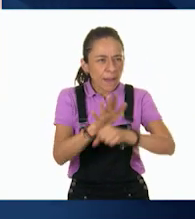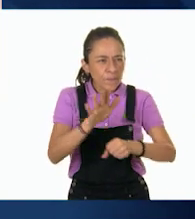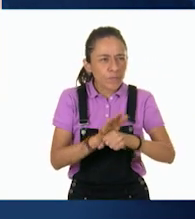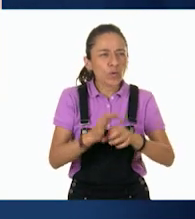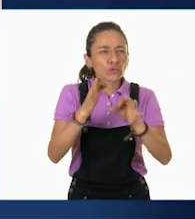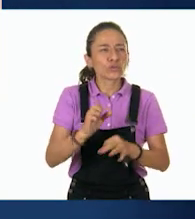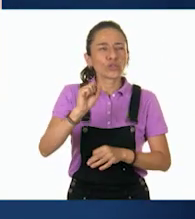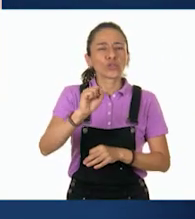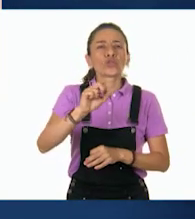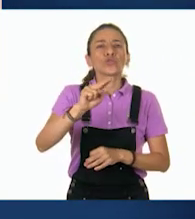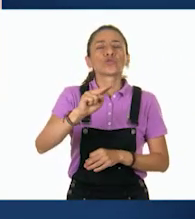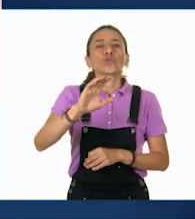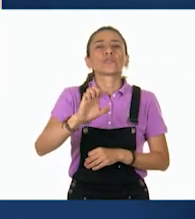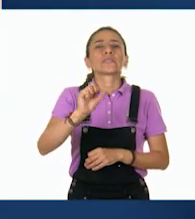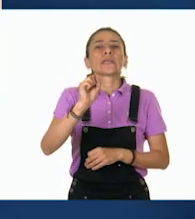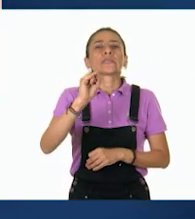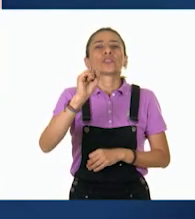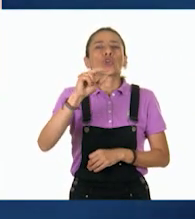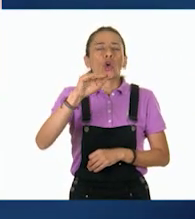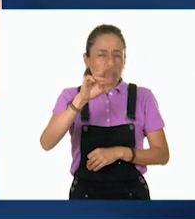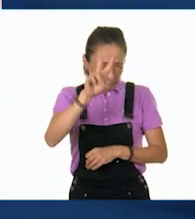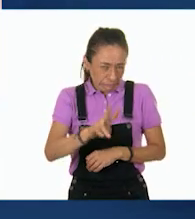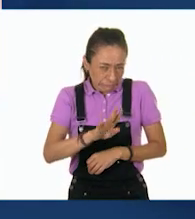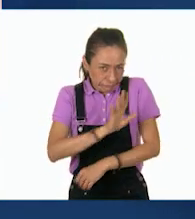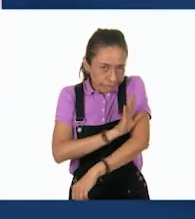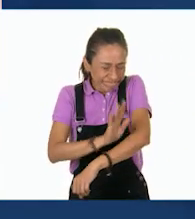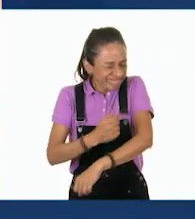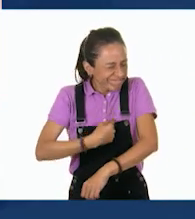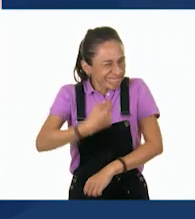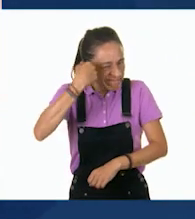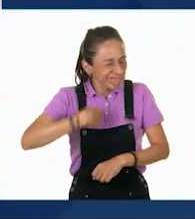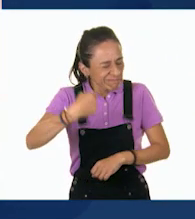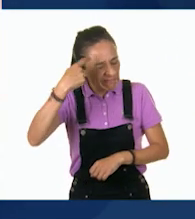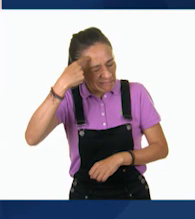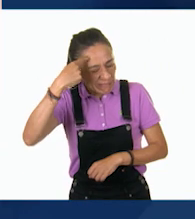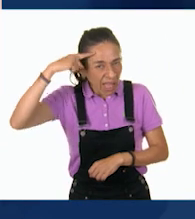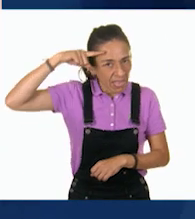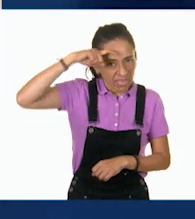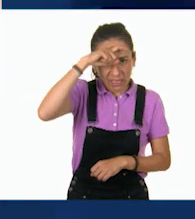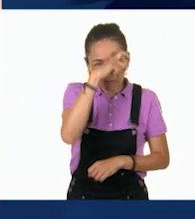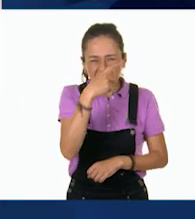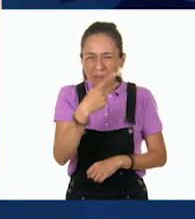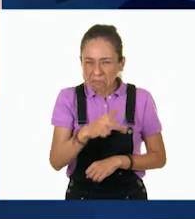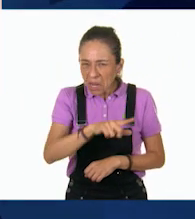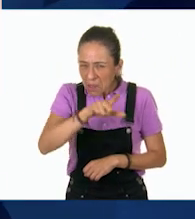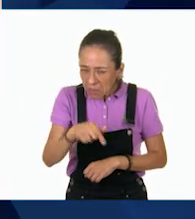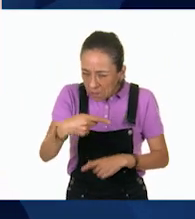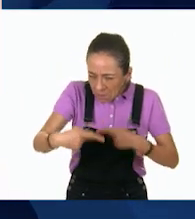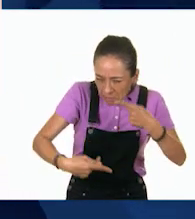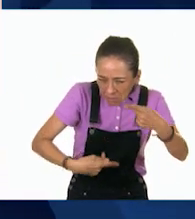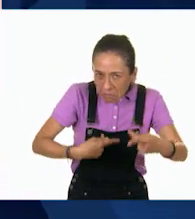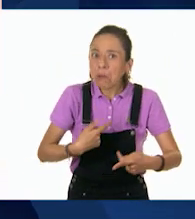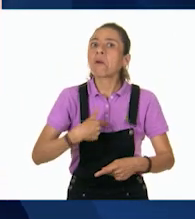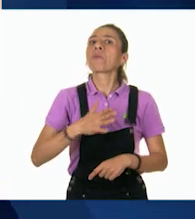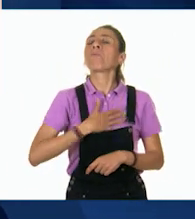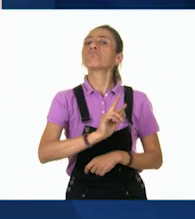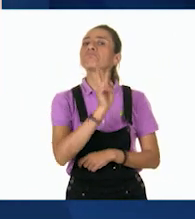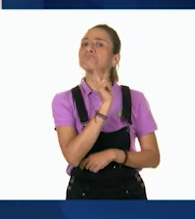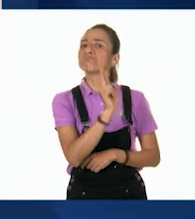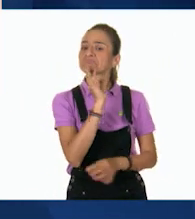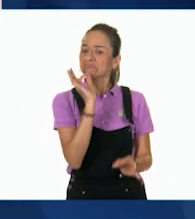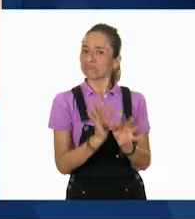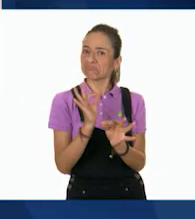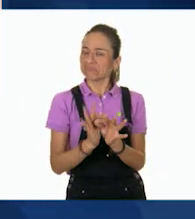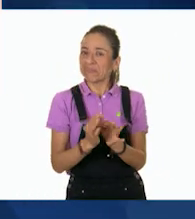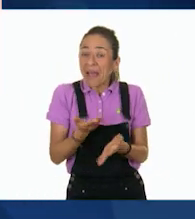poco de dificultad con este tema, pero pude analizar y contestar las preguntas que me hicieron sobre una sucesión. Y me siento